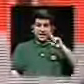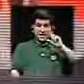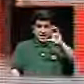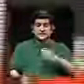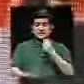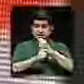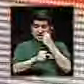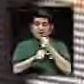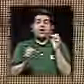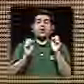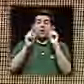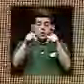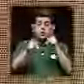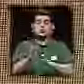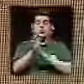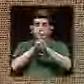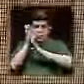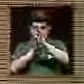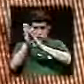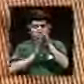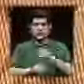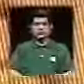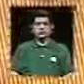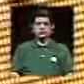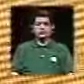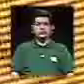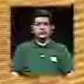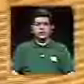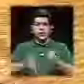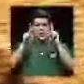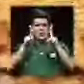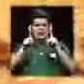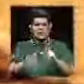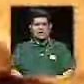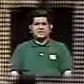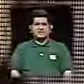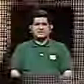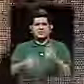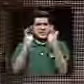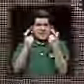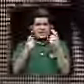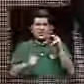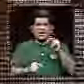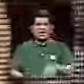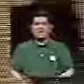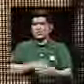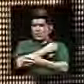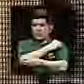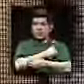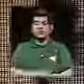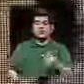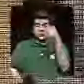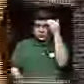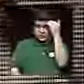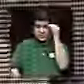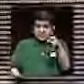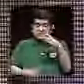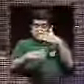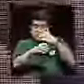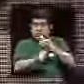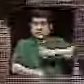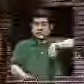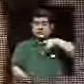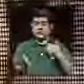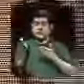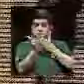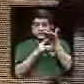unan oportunidad y desarrollo Yo quiero tener un cliente rico no no un cliente pobre como ustedes saben si se logra eso tendríamos